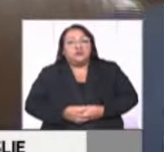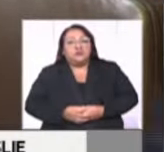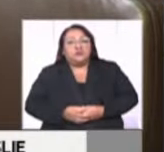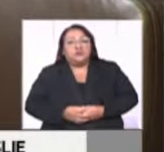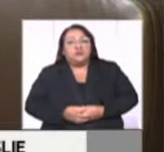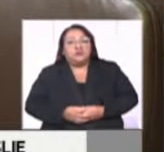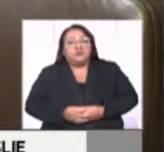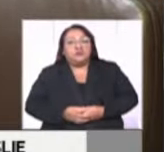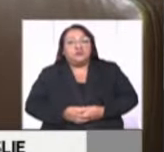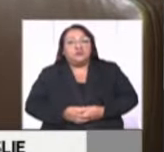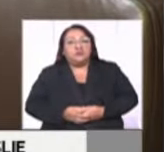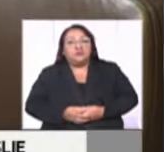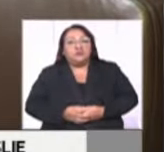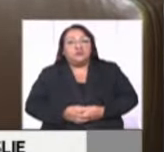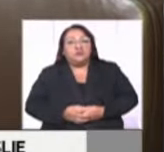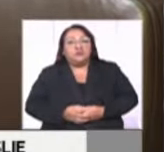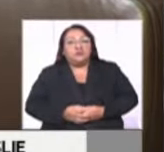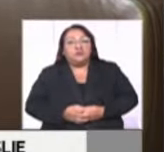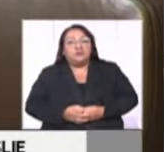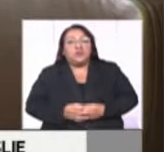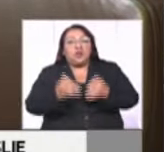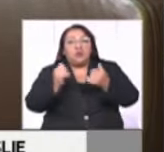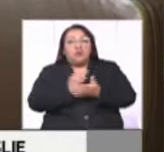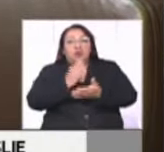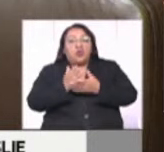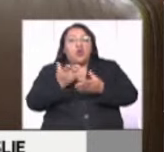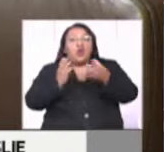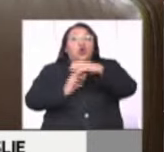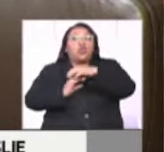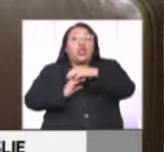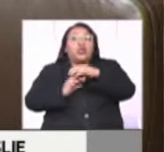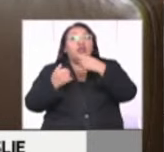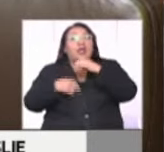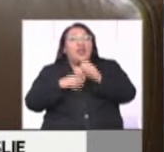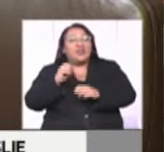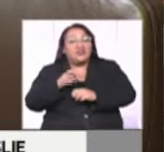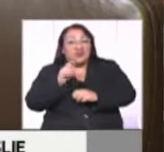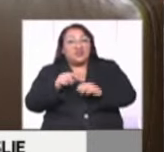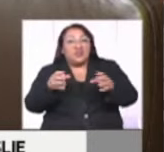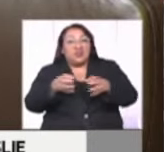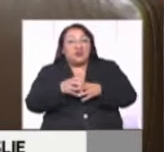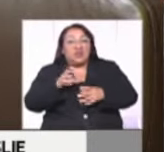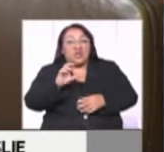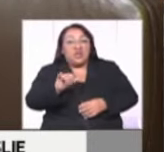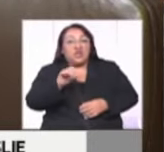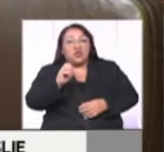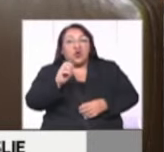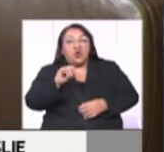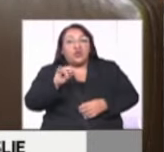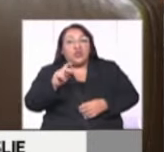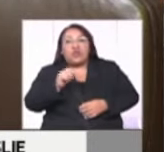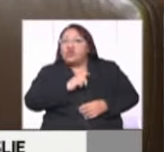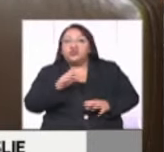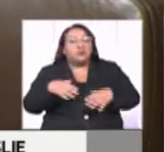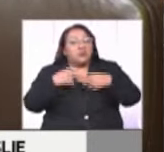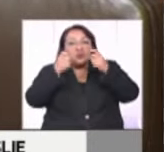hace poco la Contraloría General de la República ya ha advertido que en esta plataforma tampoco se puede controlar el tema de los boletos.